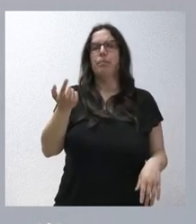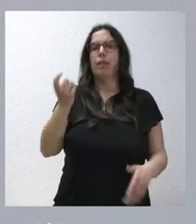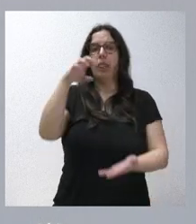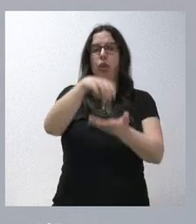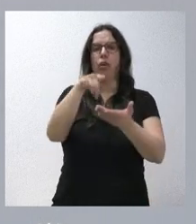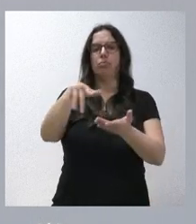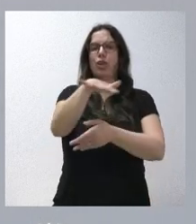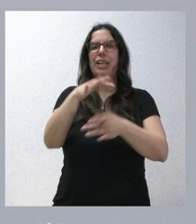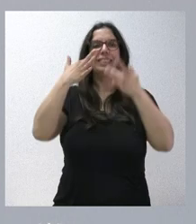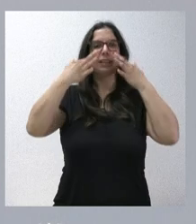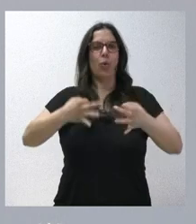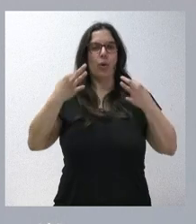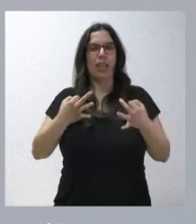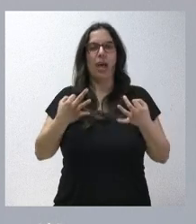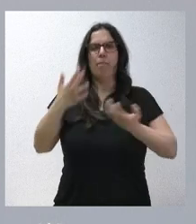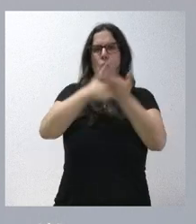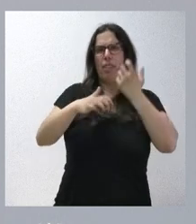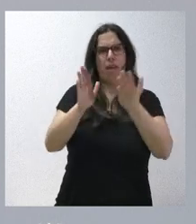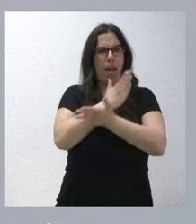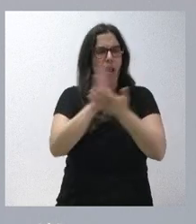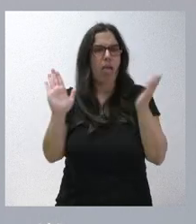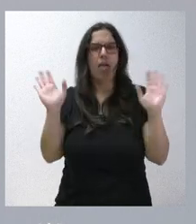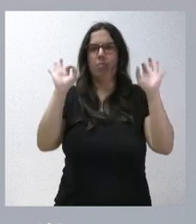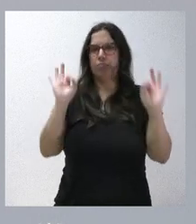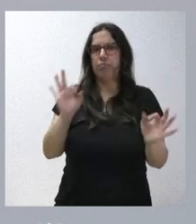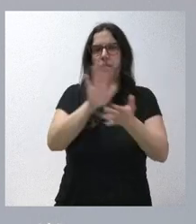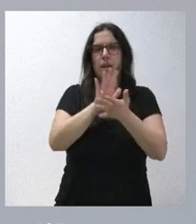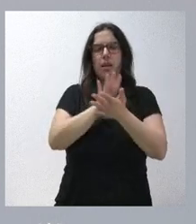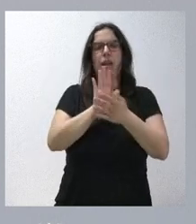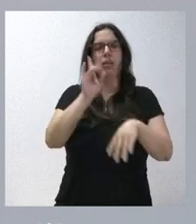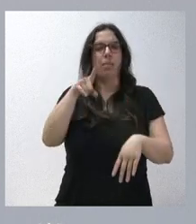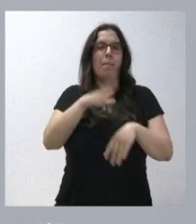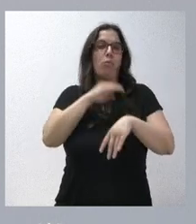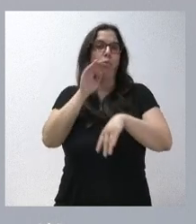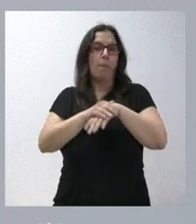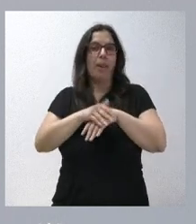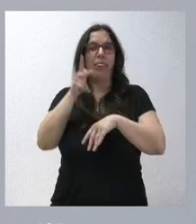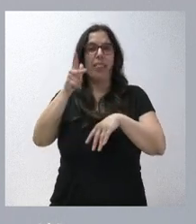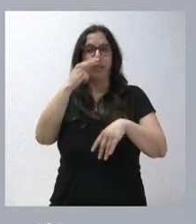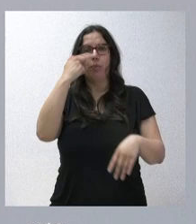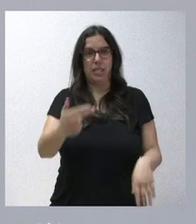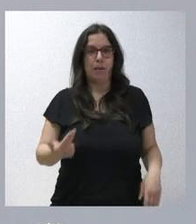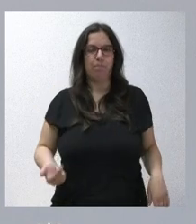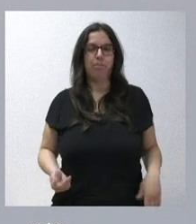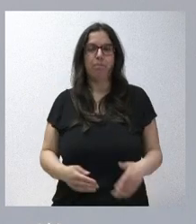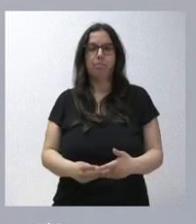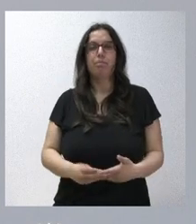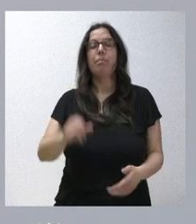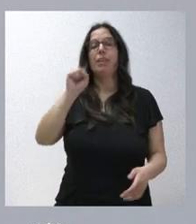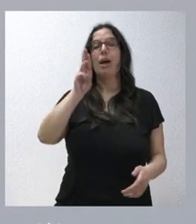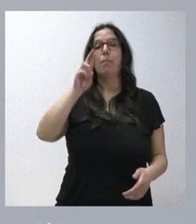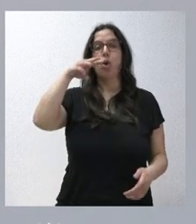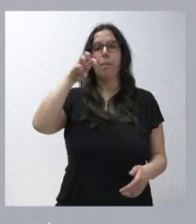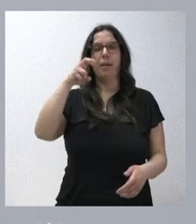zona segura y libre de violencia doméstica mientras se garantiza el cumplimiento del derecho de visita a prom es una entidad